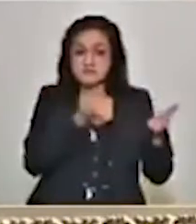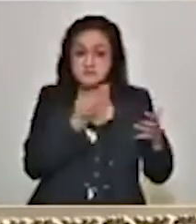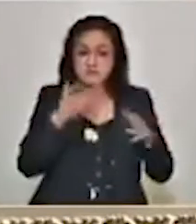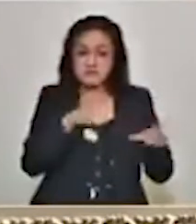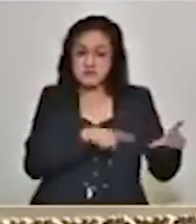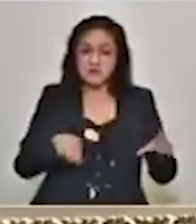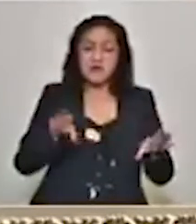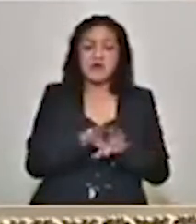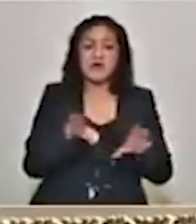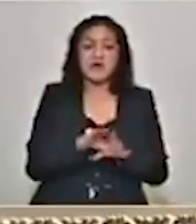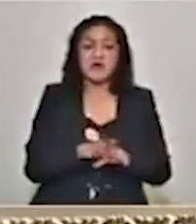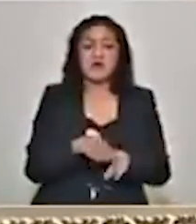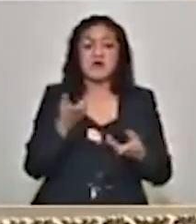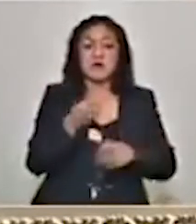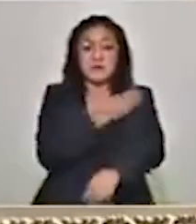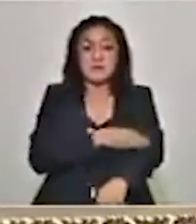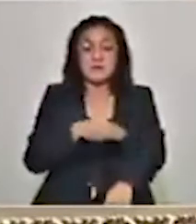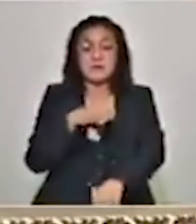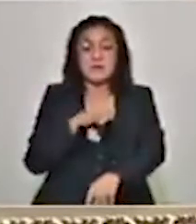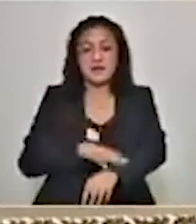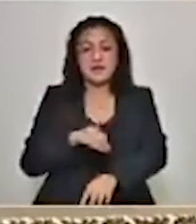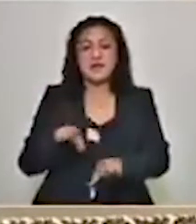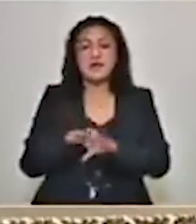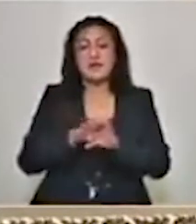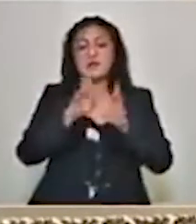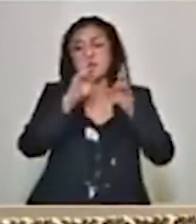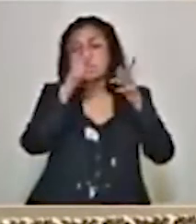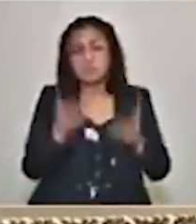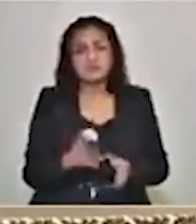plataforma de estructura y de madera que está vencida.